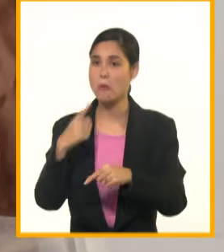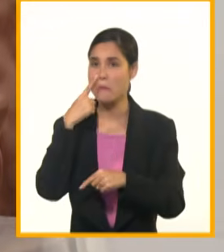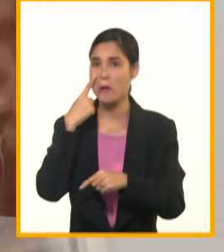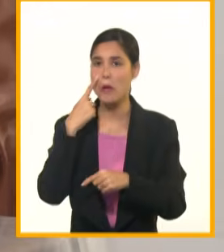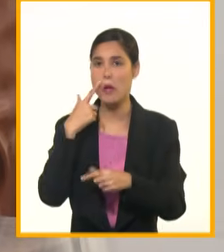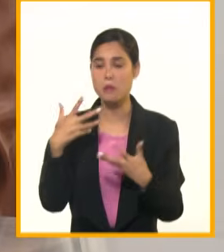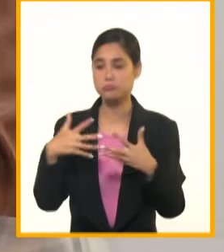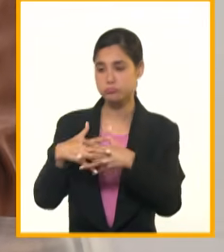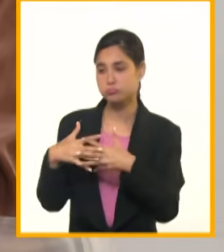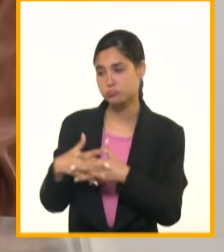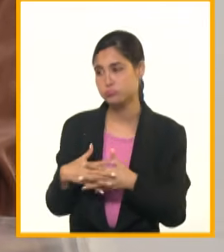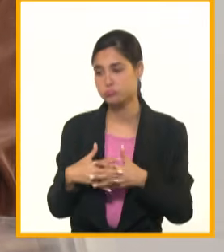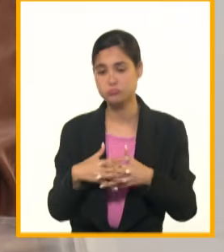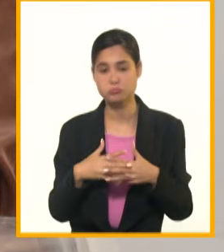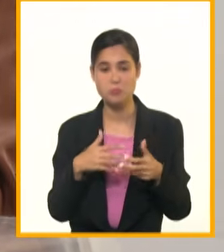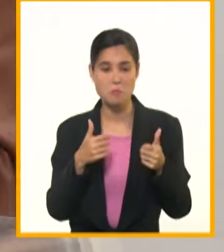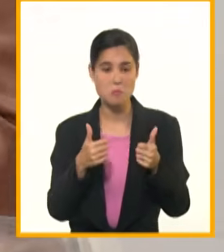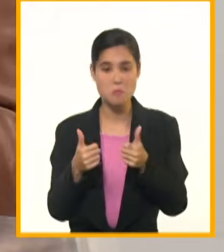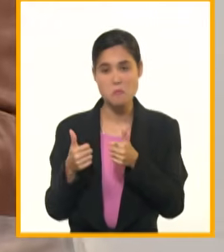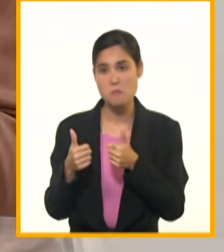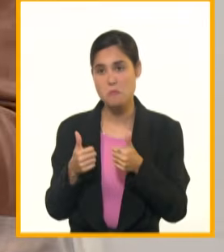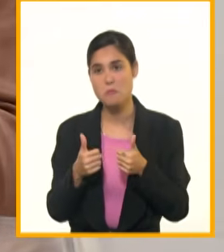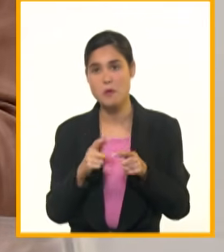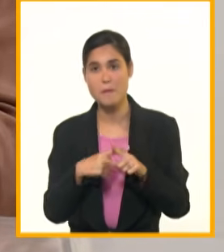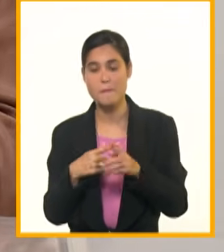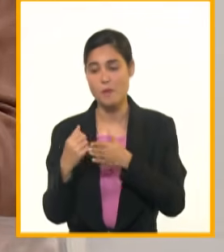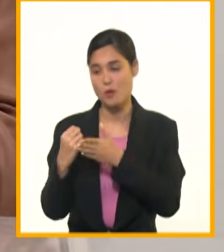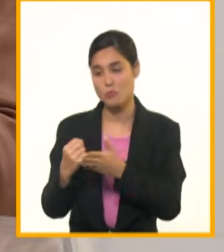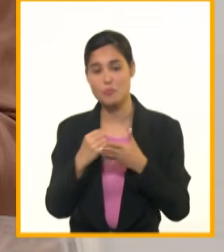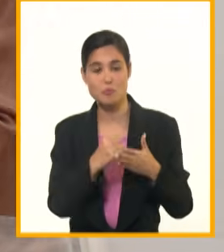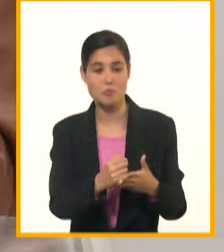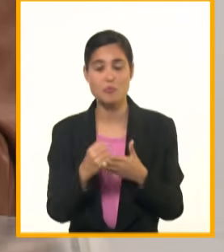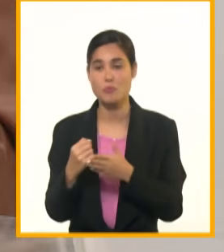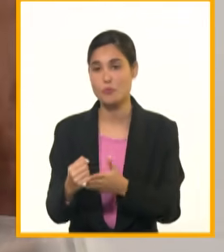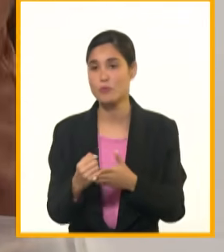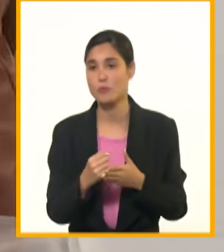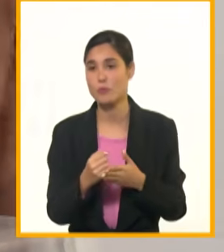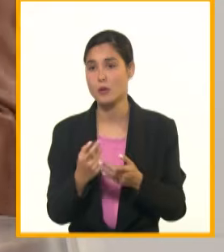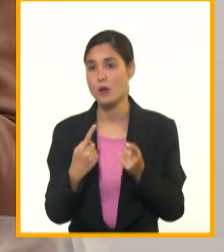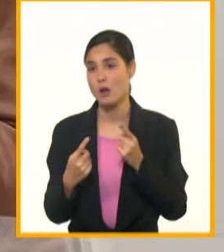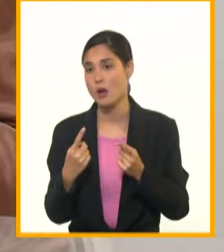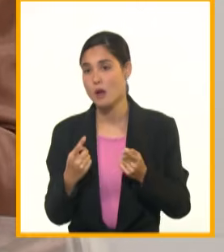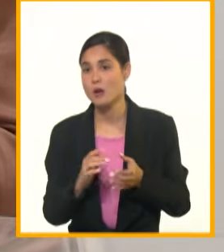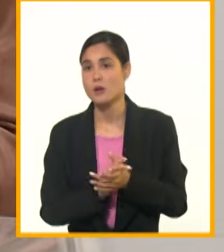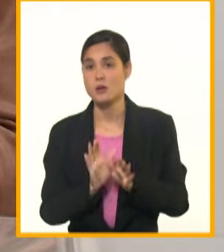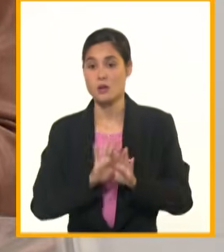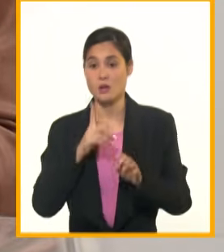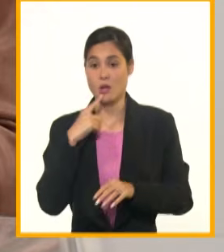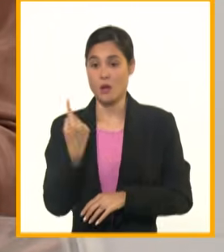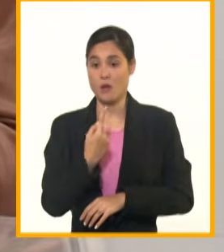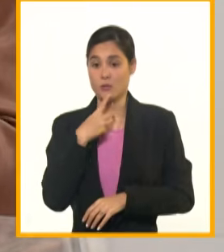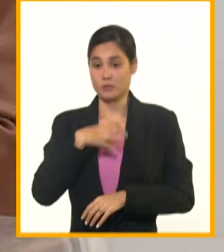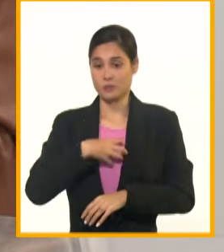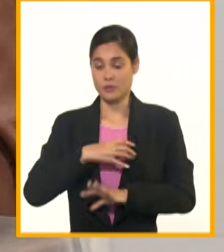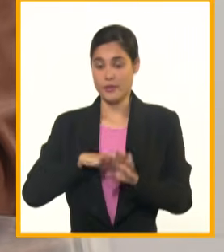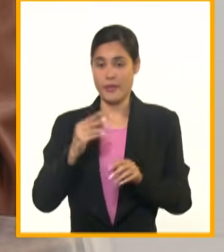esa captación de los aportes a partir de que ya tenemos una base